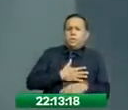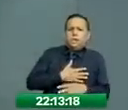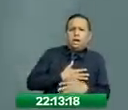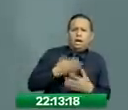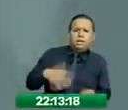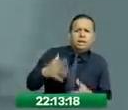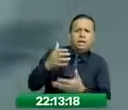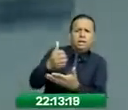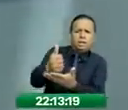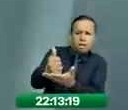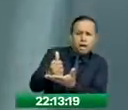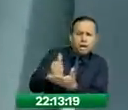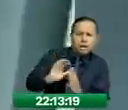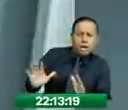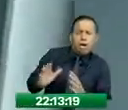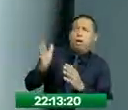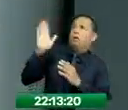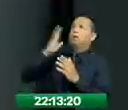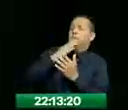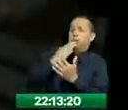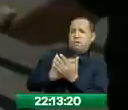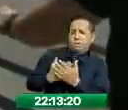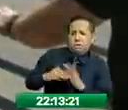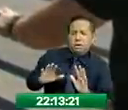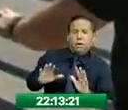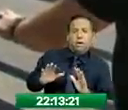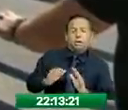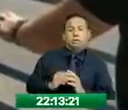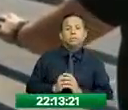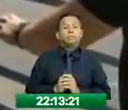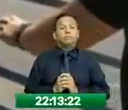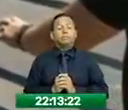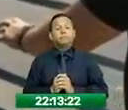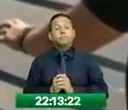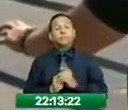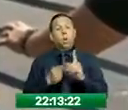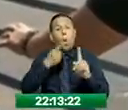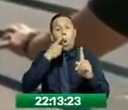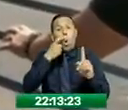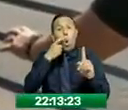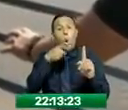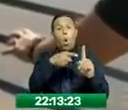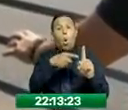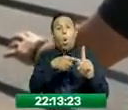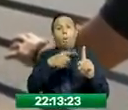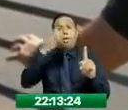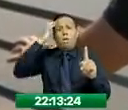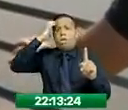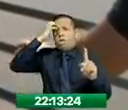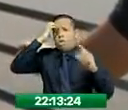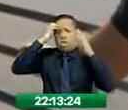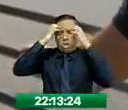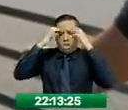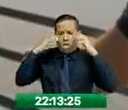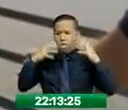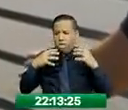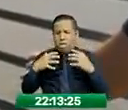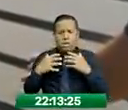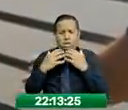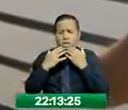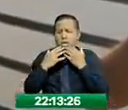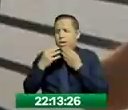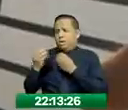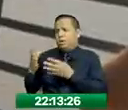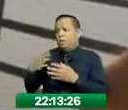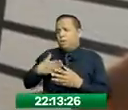gracias a dios según se conoció el ciudadano completamente nervioso y temblando indicaba que tenía